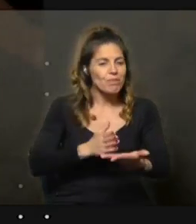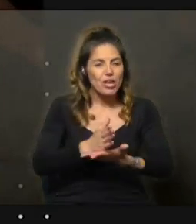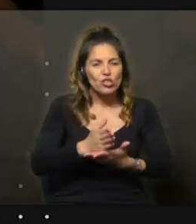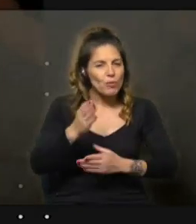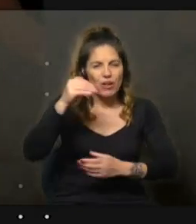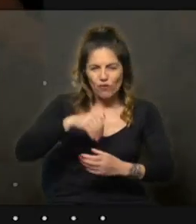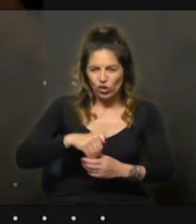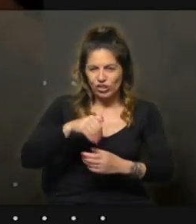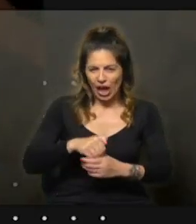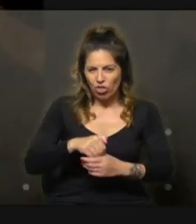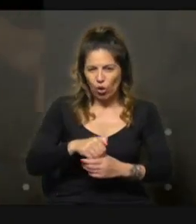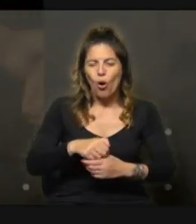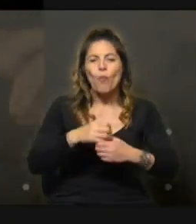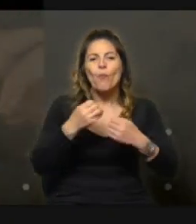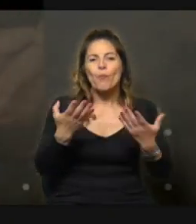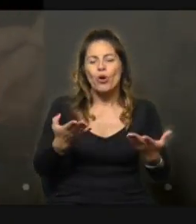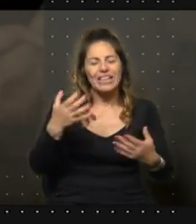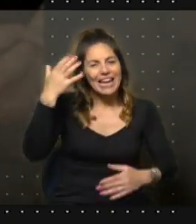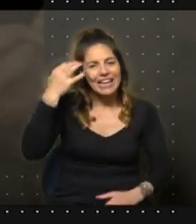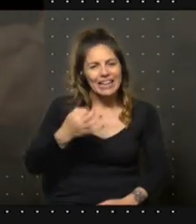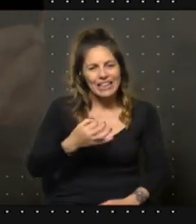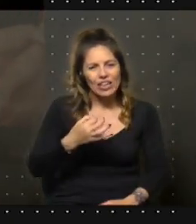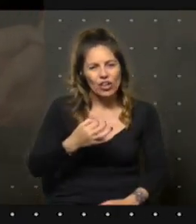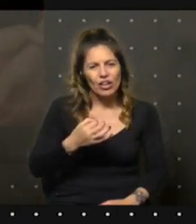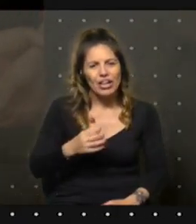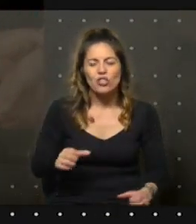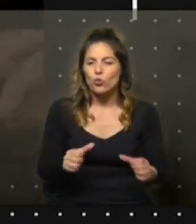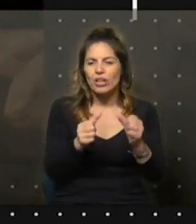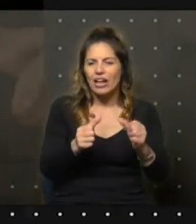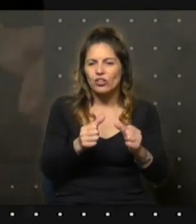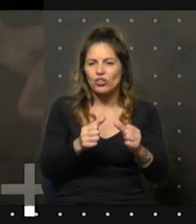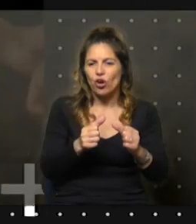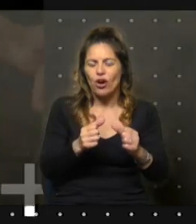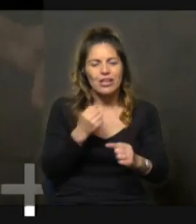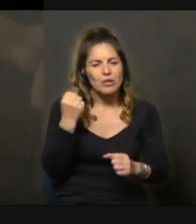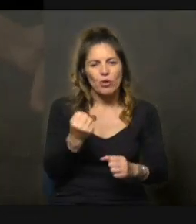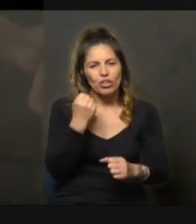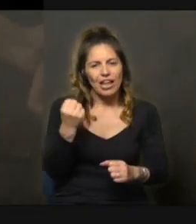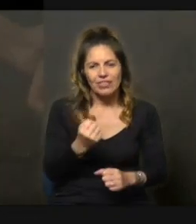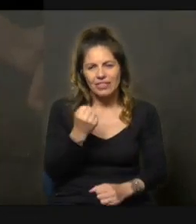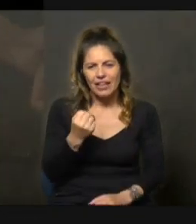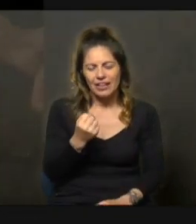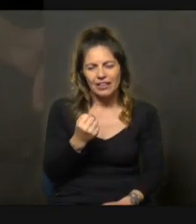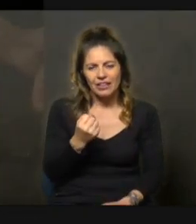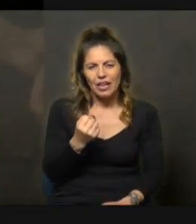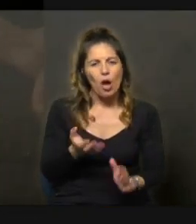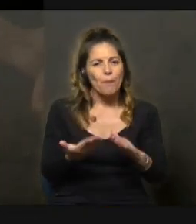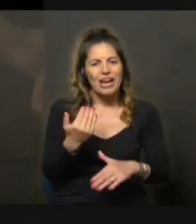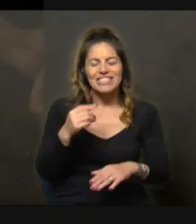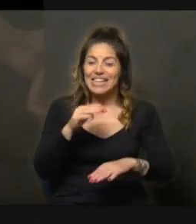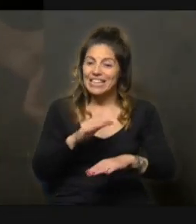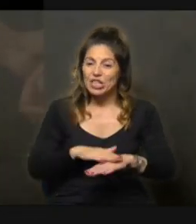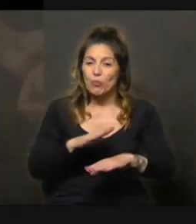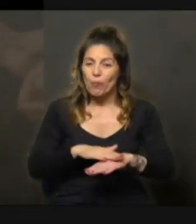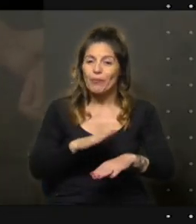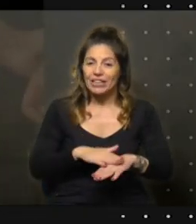votado porque Considero que que es un acto Cívico fundamental y más en estos tiempos